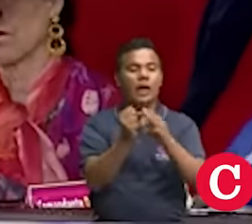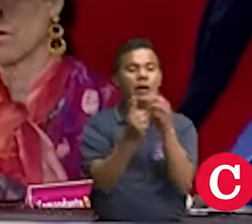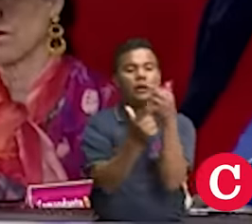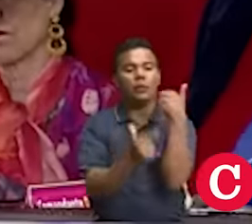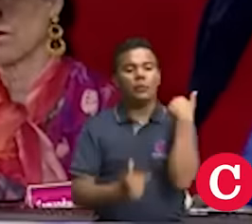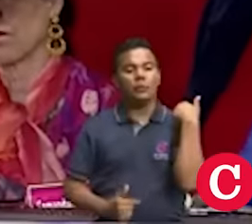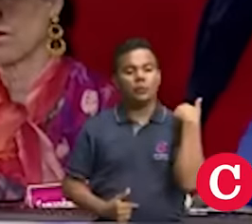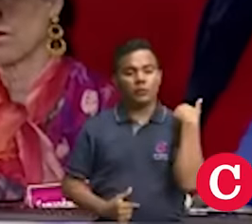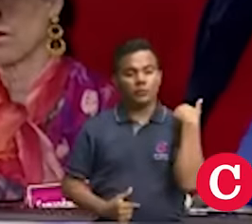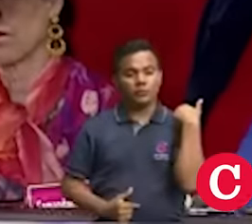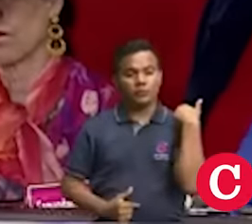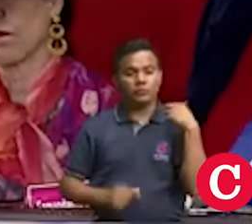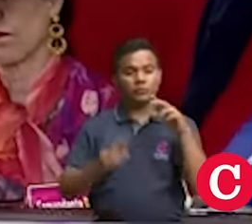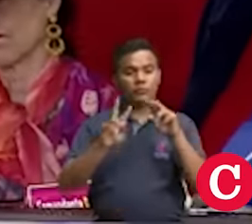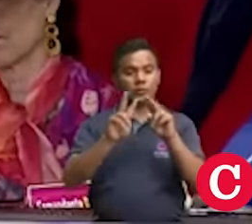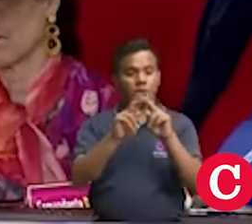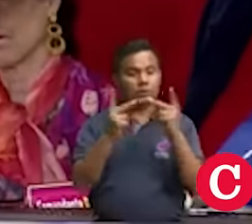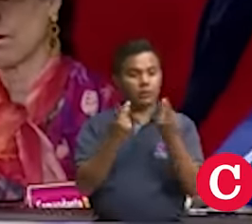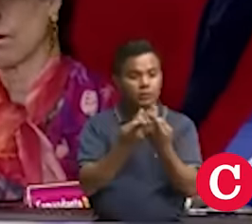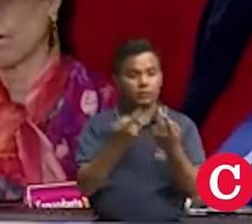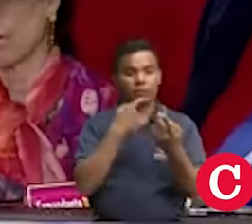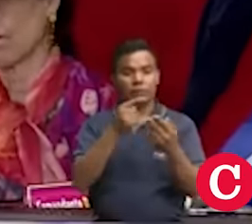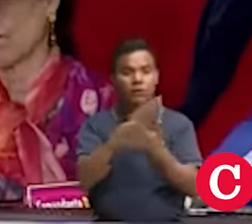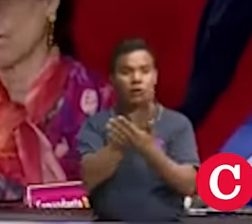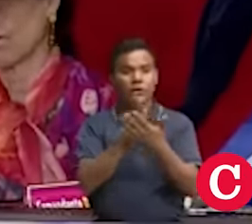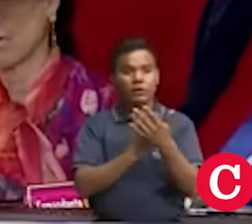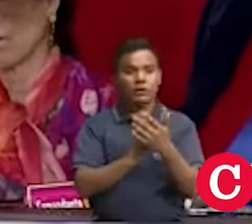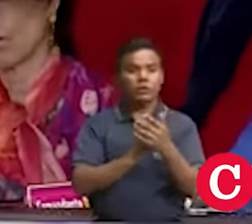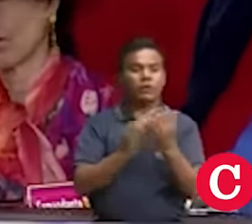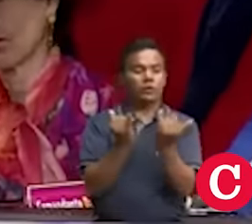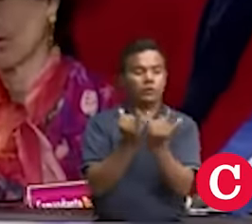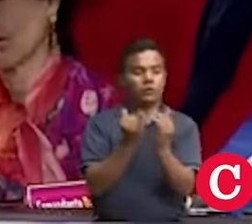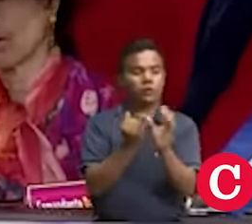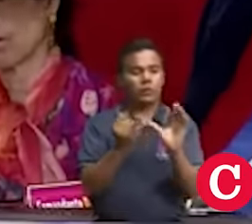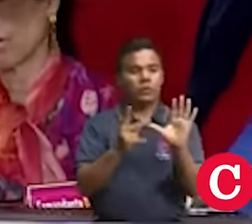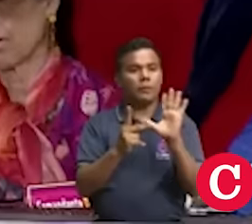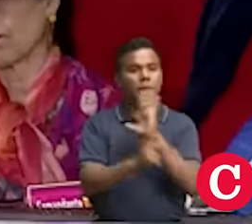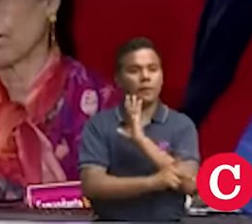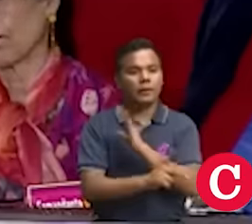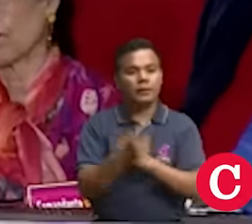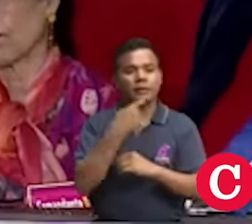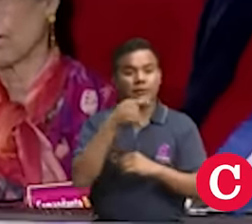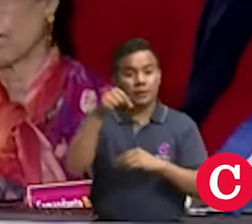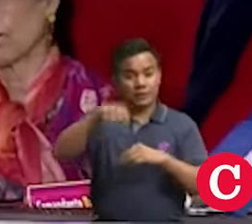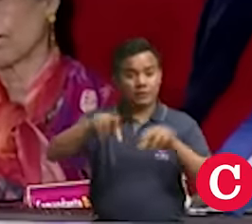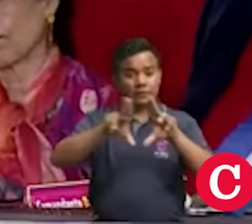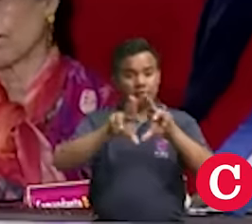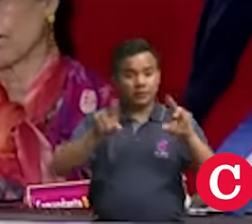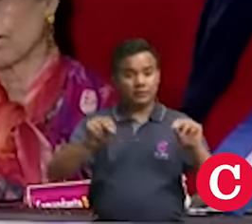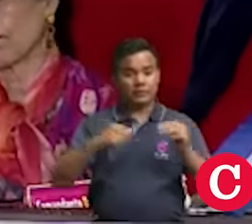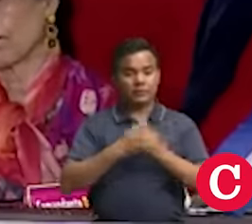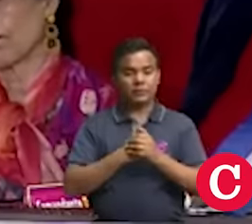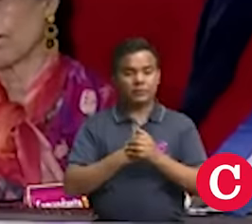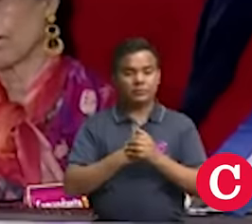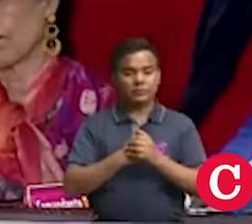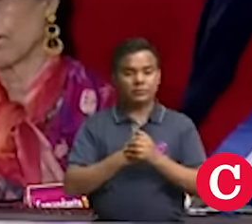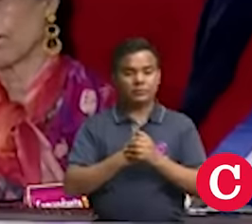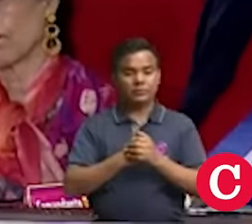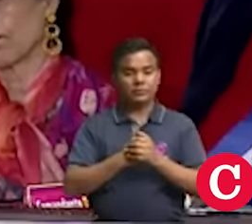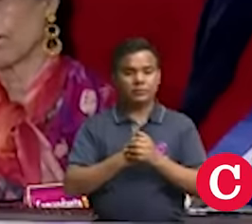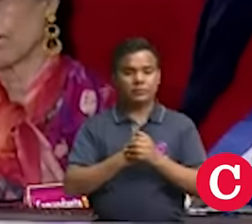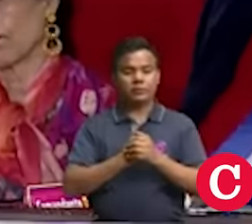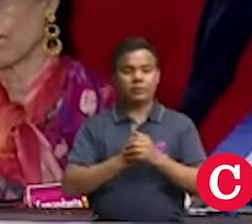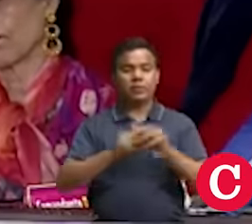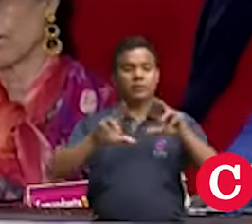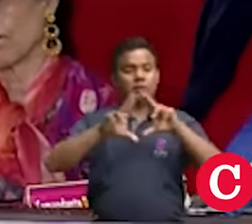a los señalamientos de que su dictadura promueve una operación masiva de vuelos chárter que usa a Nicaragua como trampolín para promover la